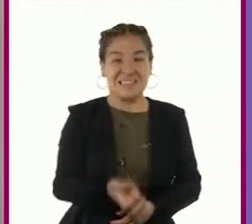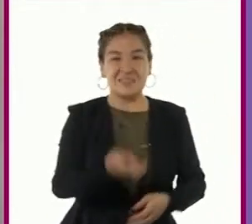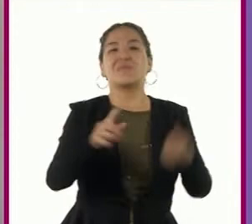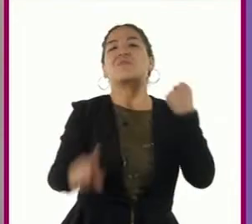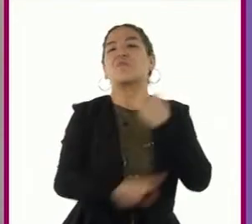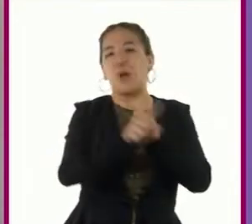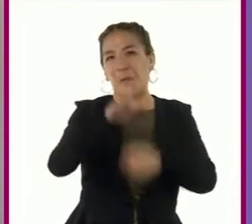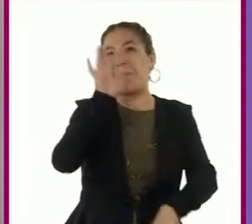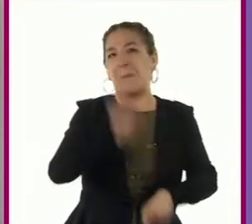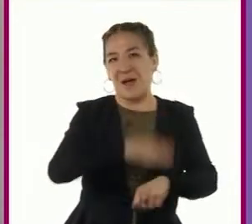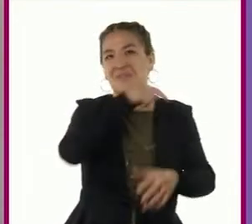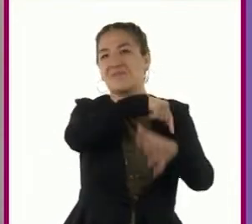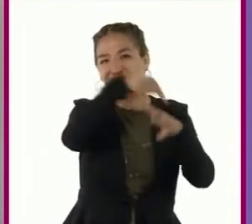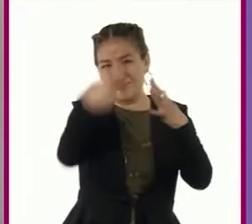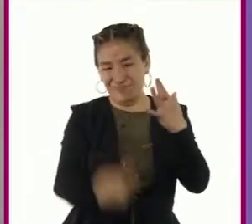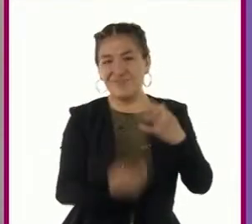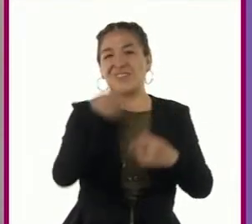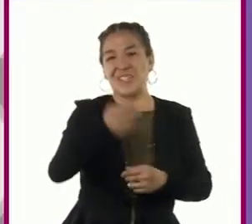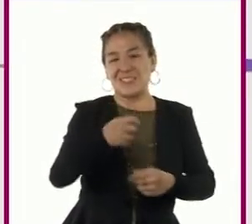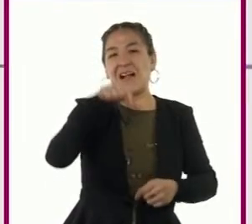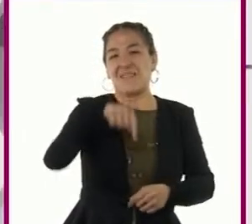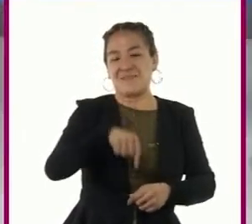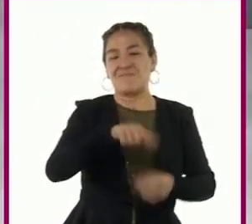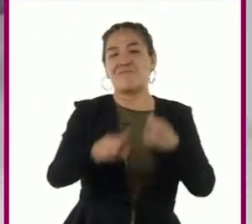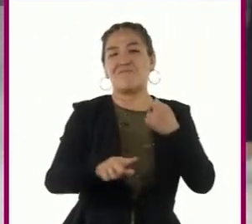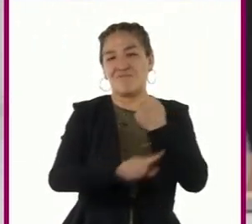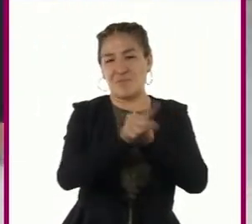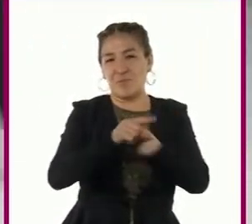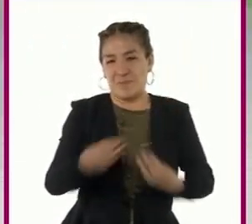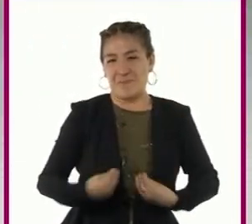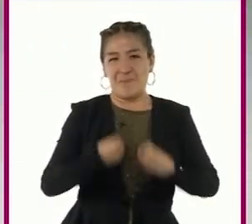problemáticas que nos aquejan como ciudadanos.